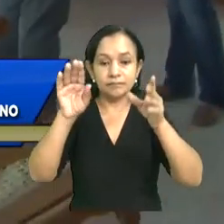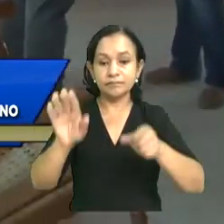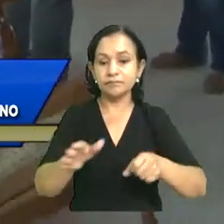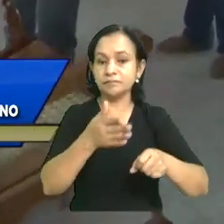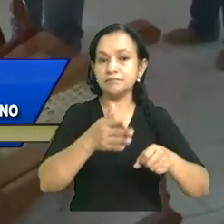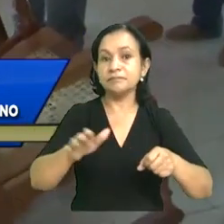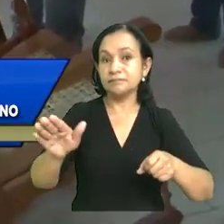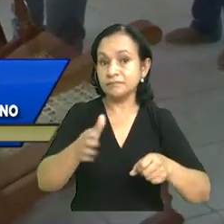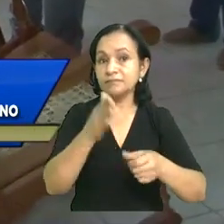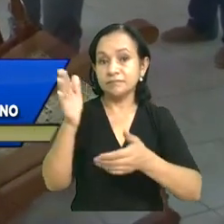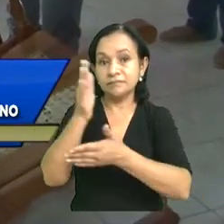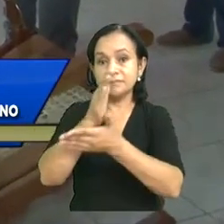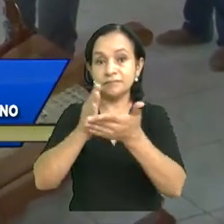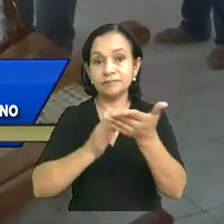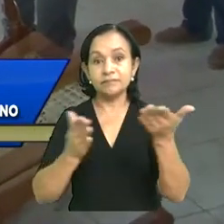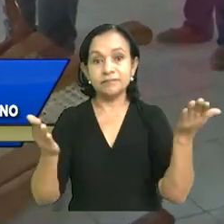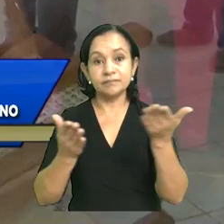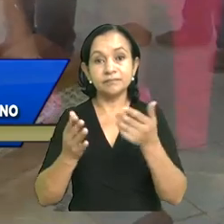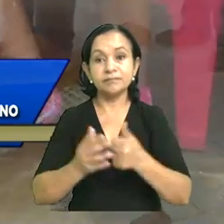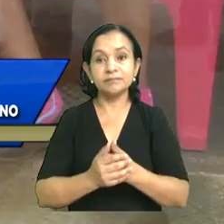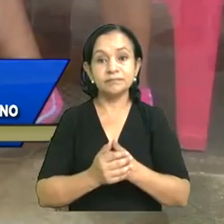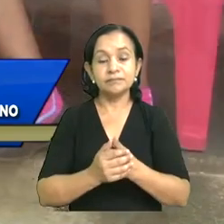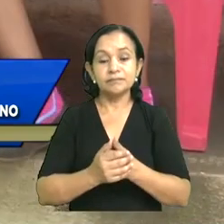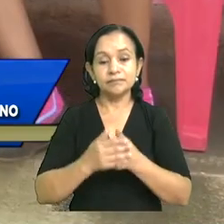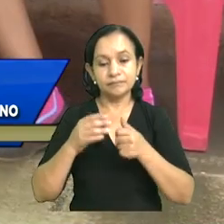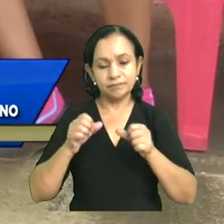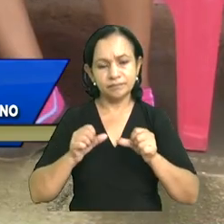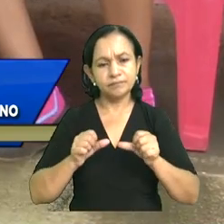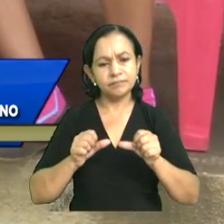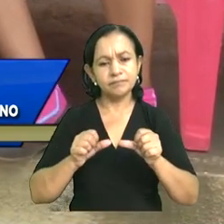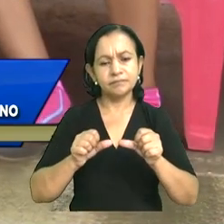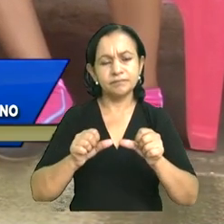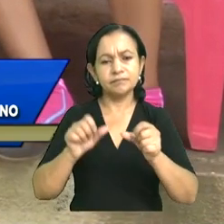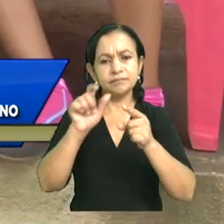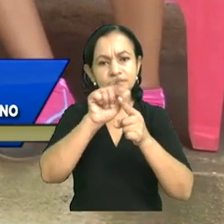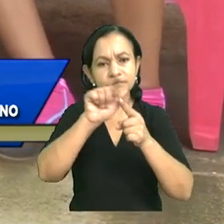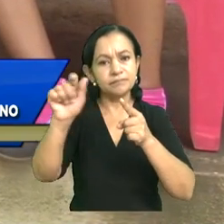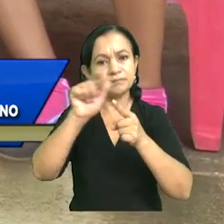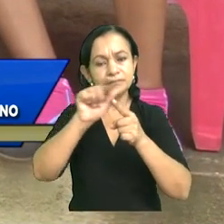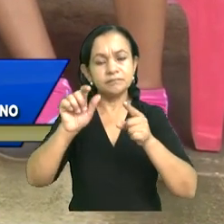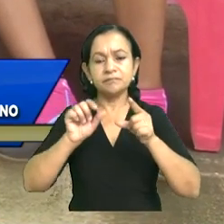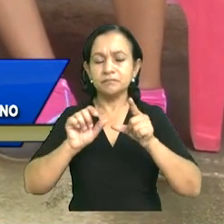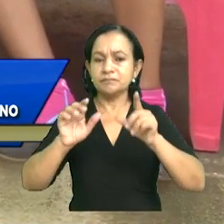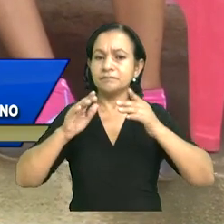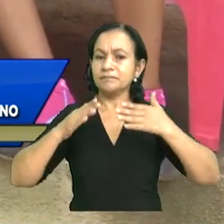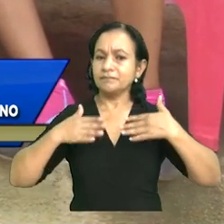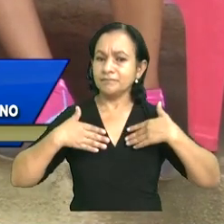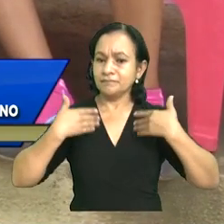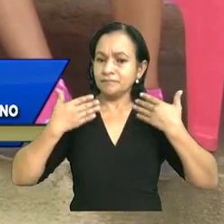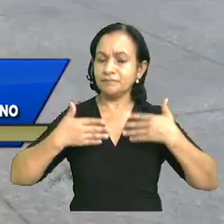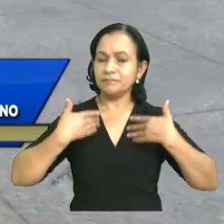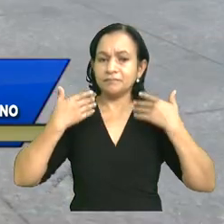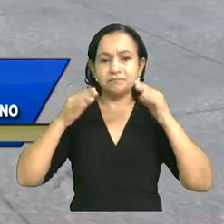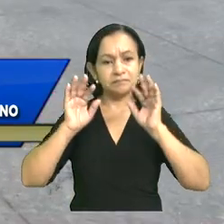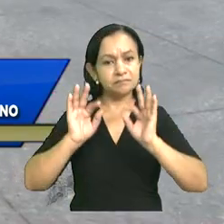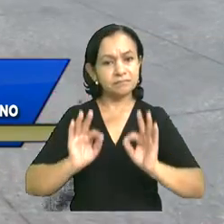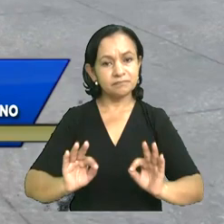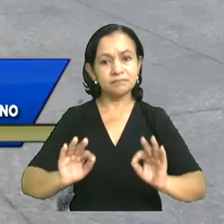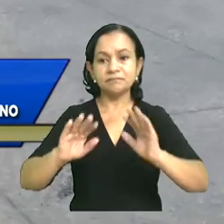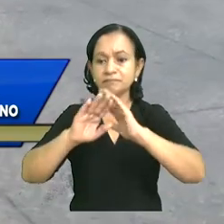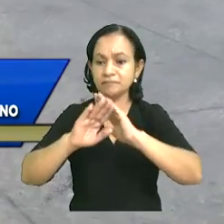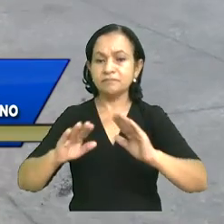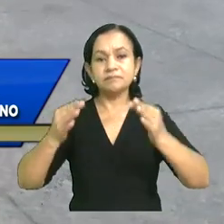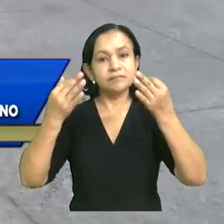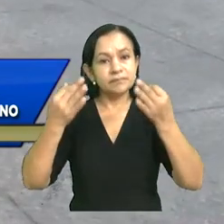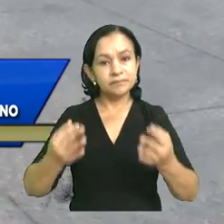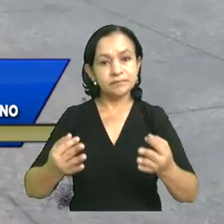cocina, y pasan en un tiempo muy agradable, un ambiente agradable, y